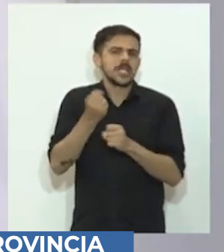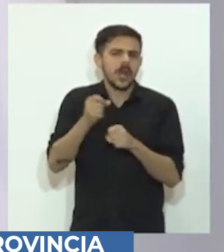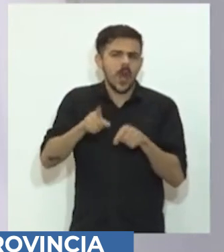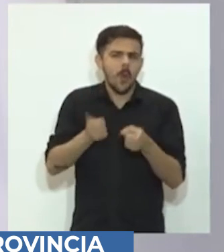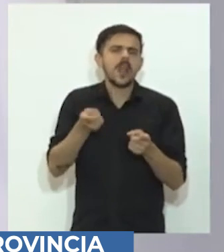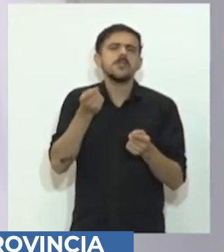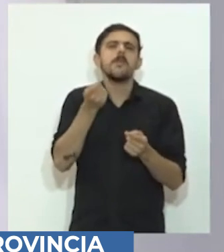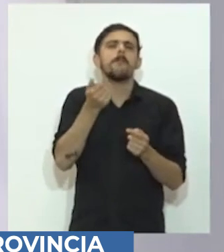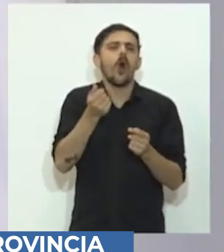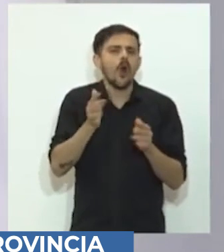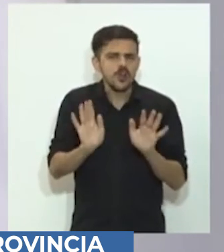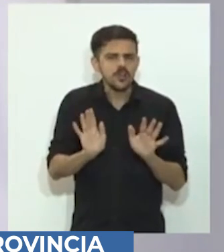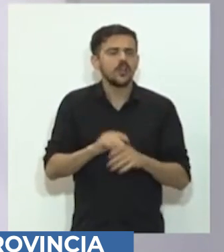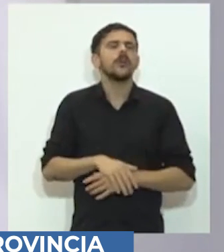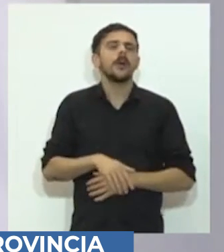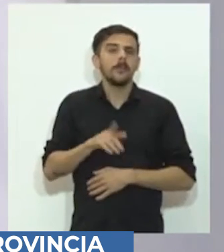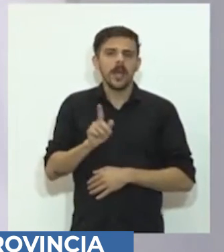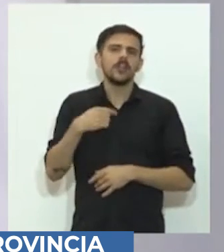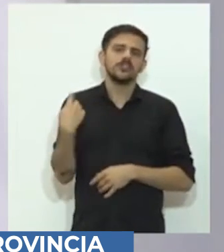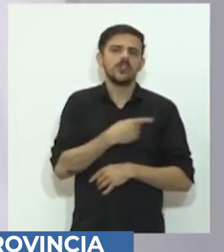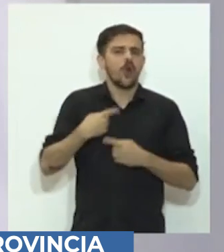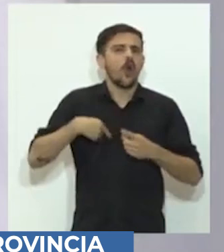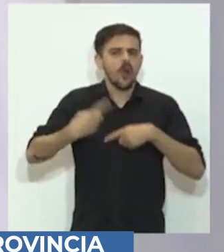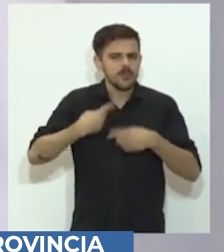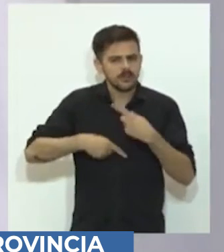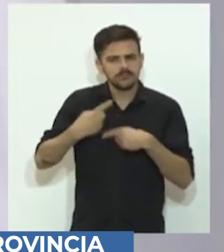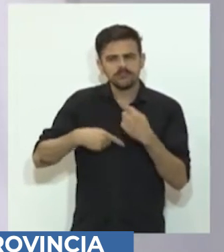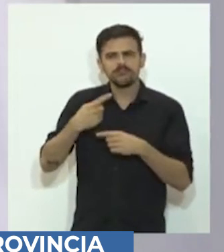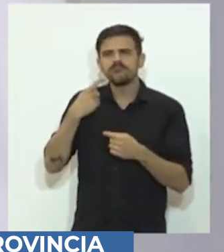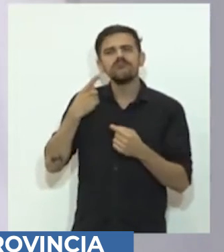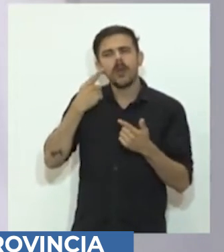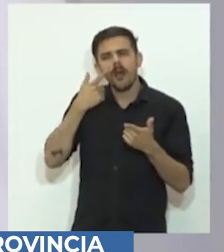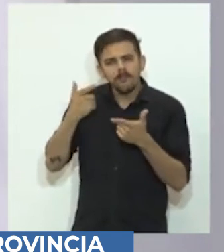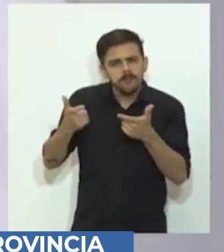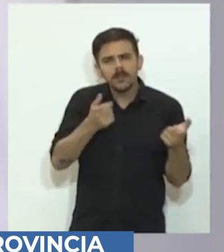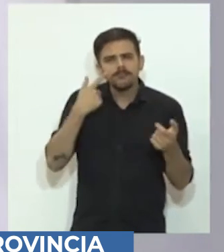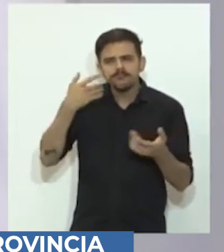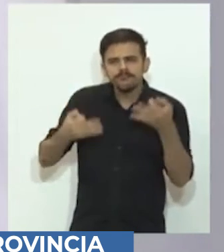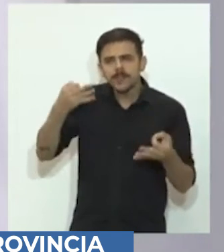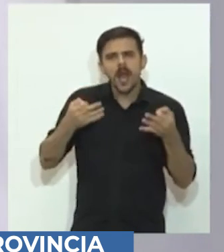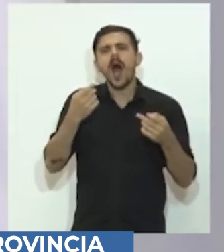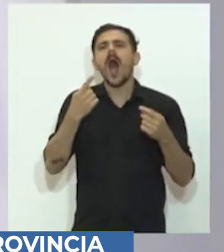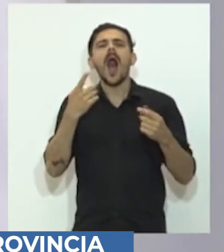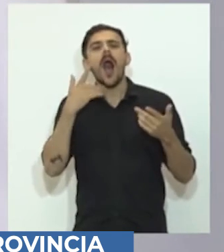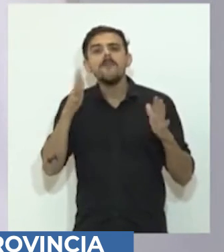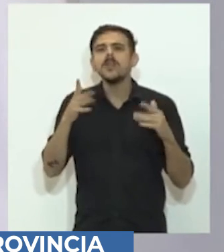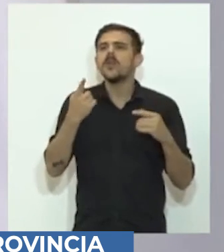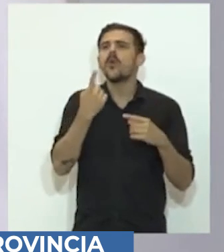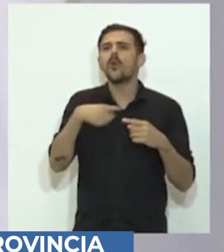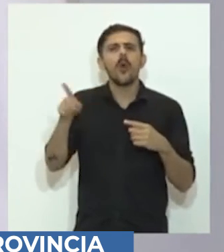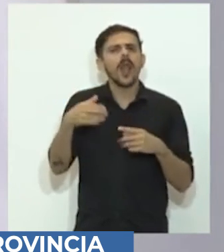pero se va a ir siguiendo y evaluando para ver qué variante va a predominar durante